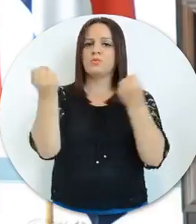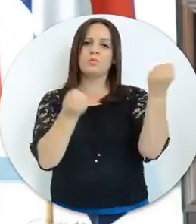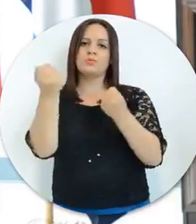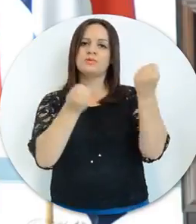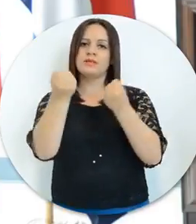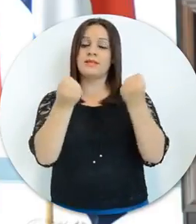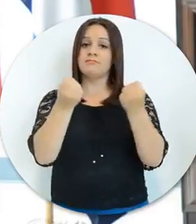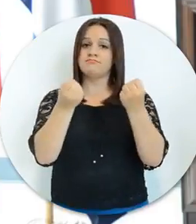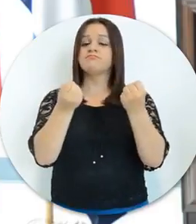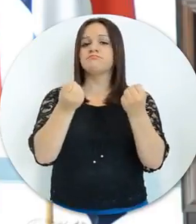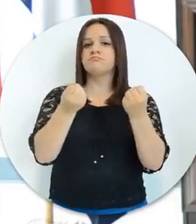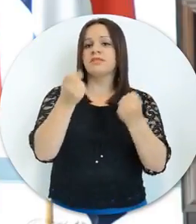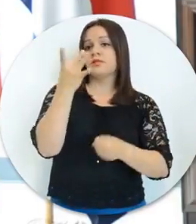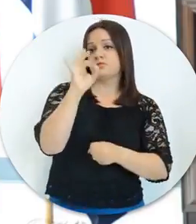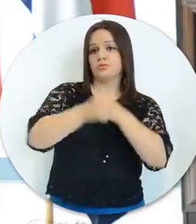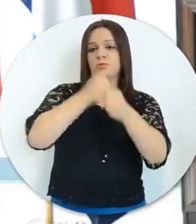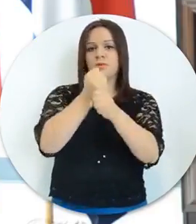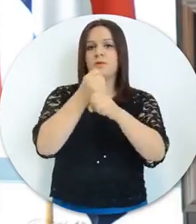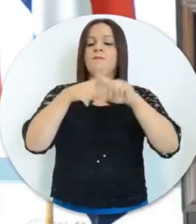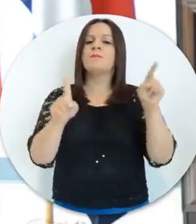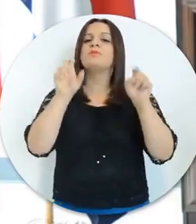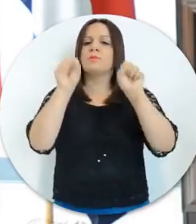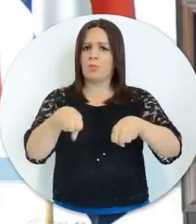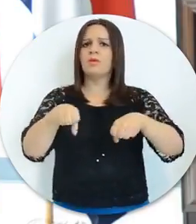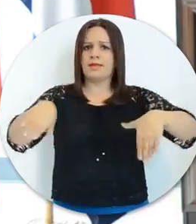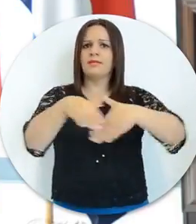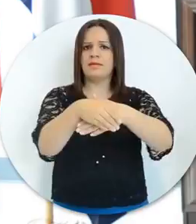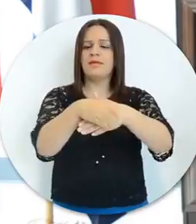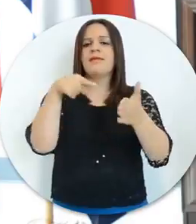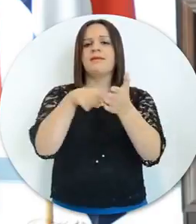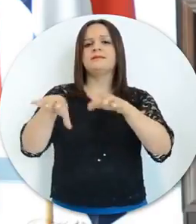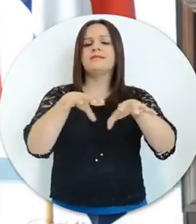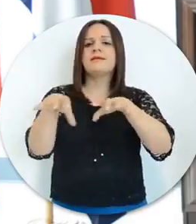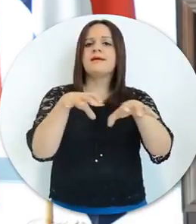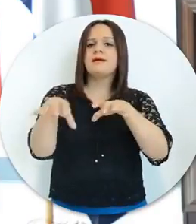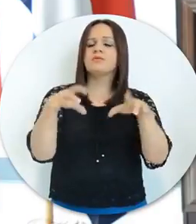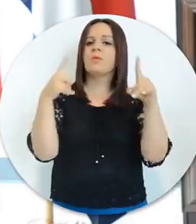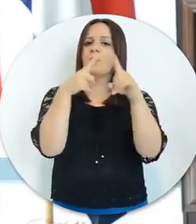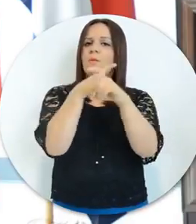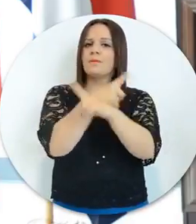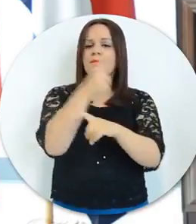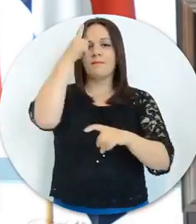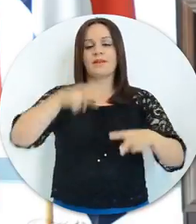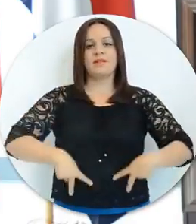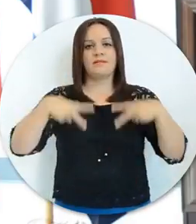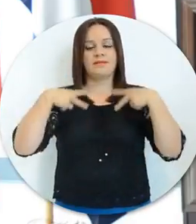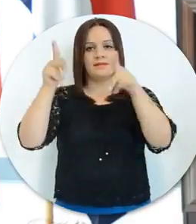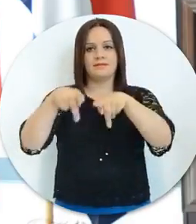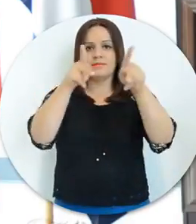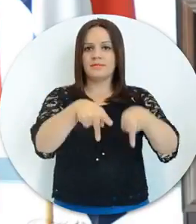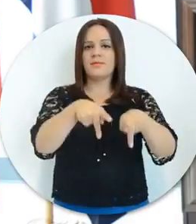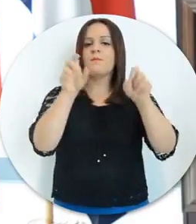vehículo cuando tienen 18 años, pero resulta que sí se podían casar. Ese acto tan complejo para la vida de las